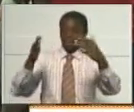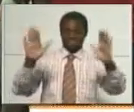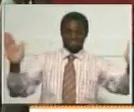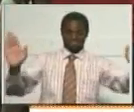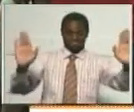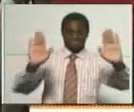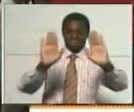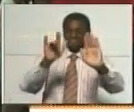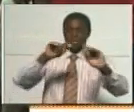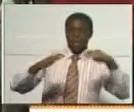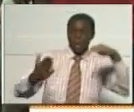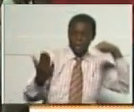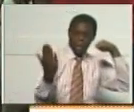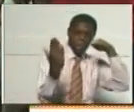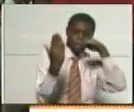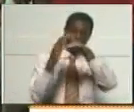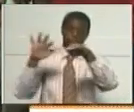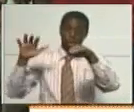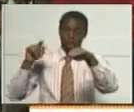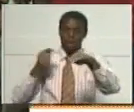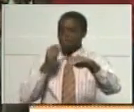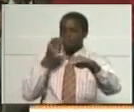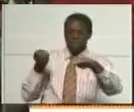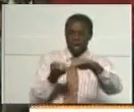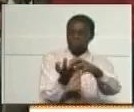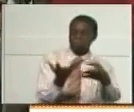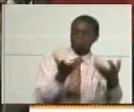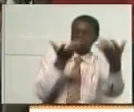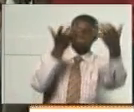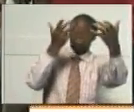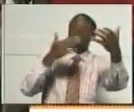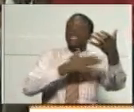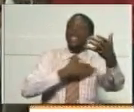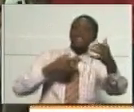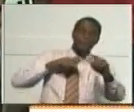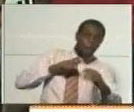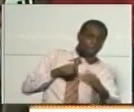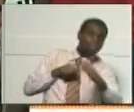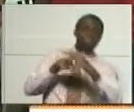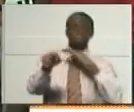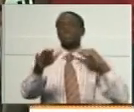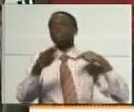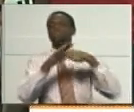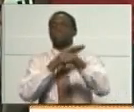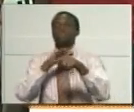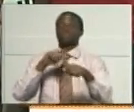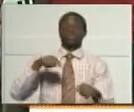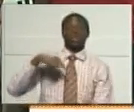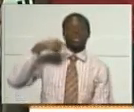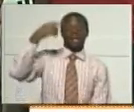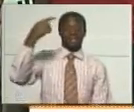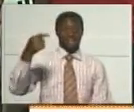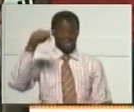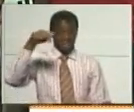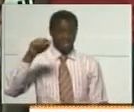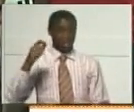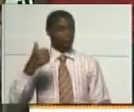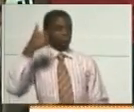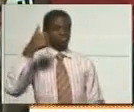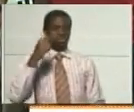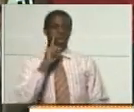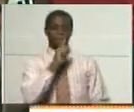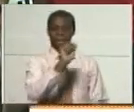y pretendieron asaltar el cuartel. Los soldados con el capitán Álvarez de nuestro glorioso